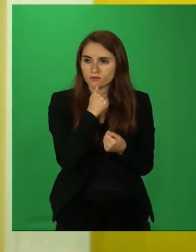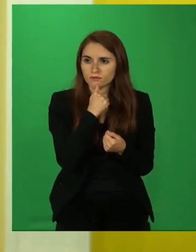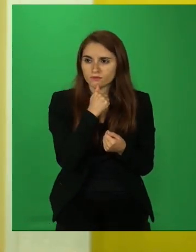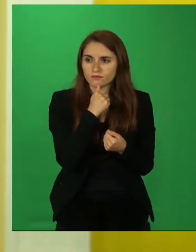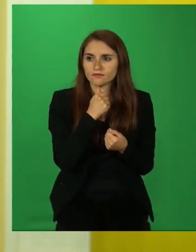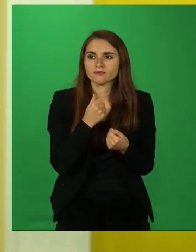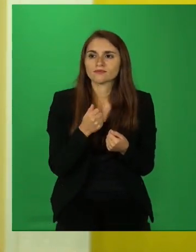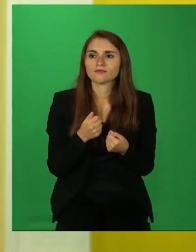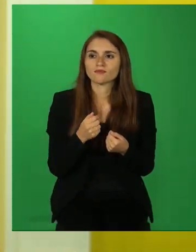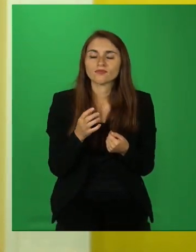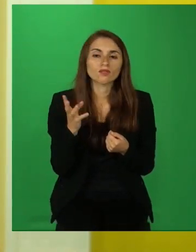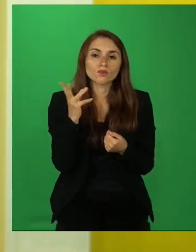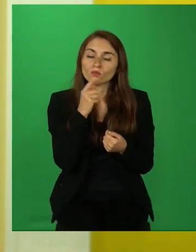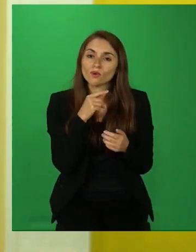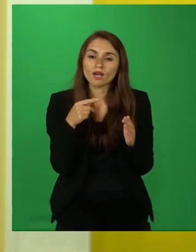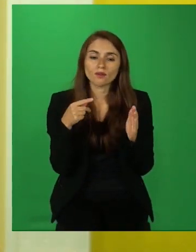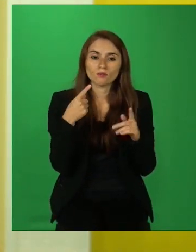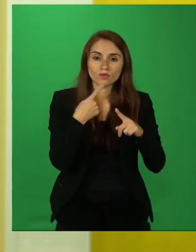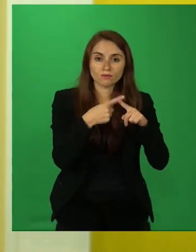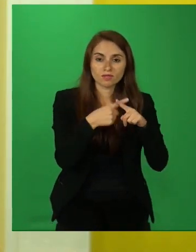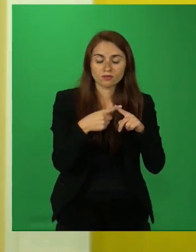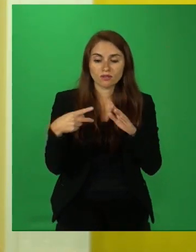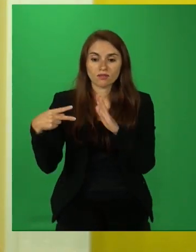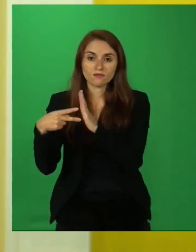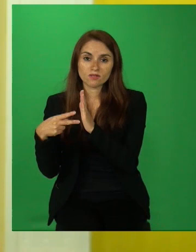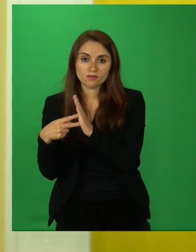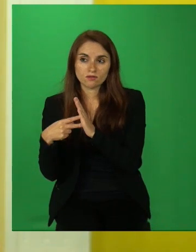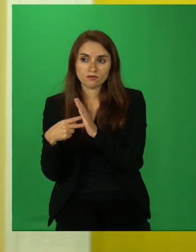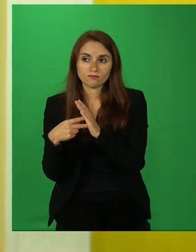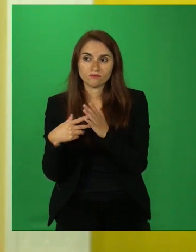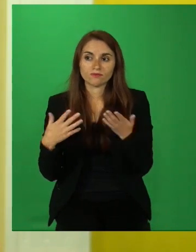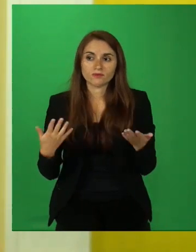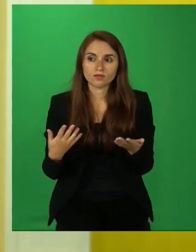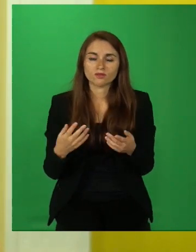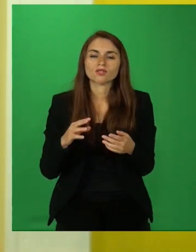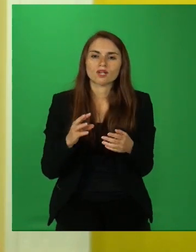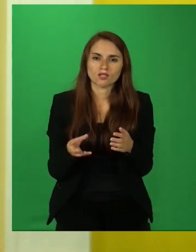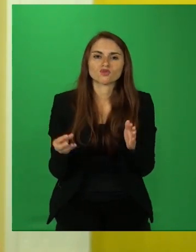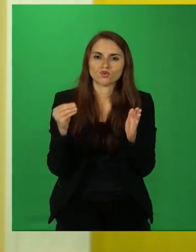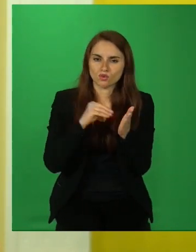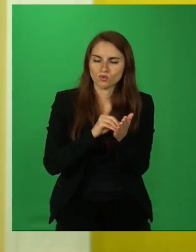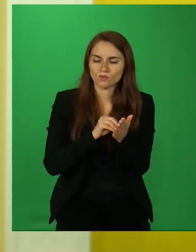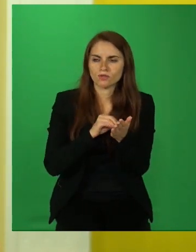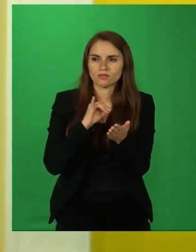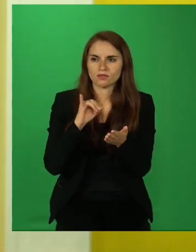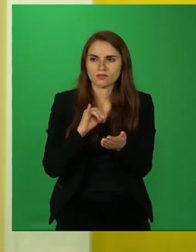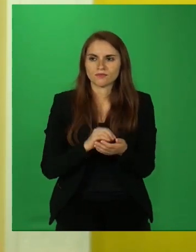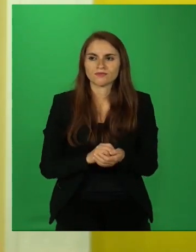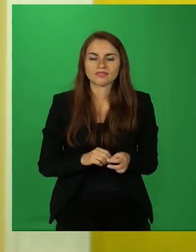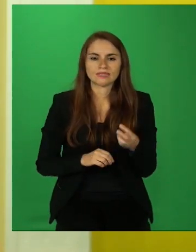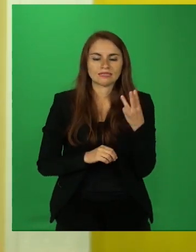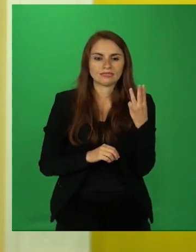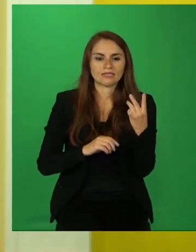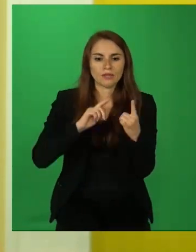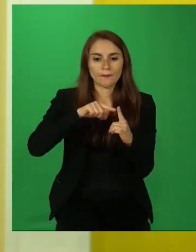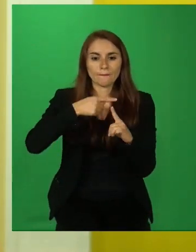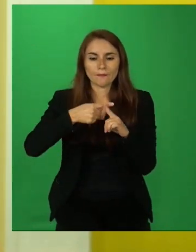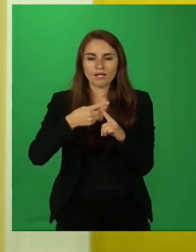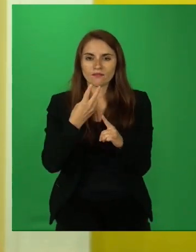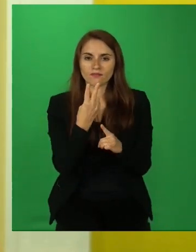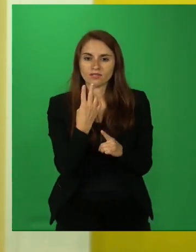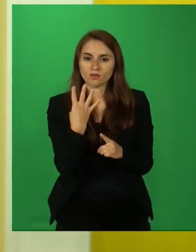no hay multiplicaciones y divisiones y resolvemos las sumas que tenemos 3 + 24 positivos